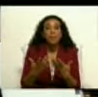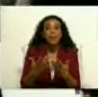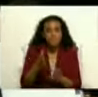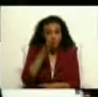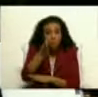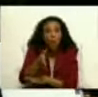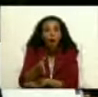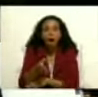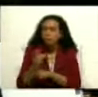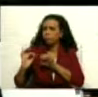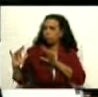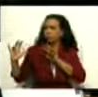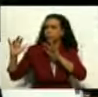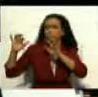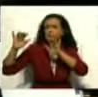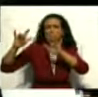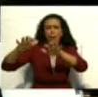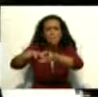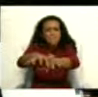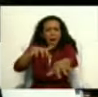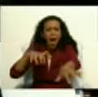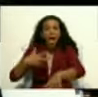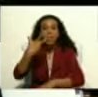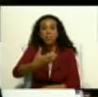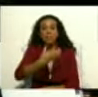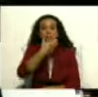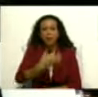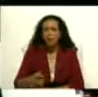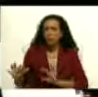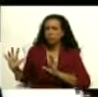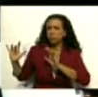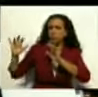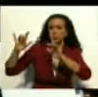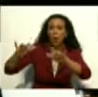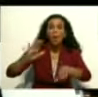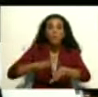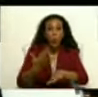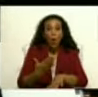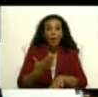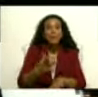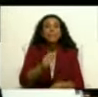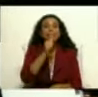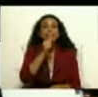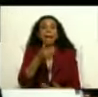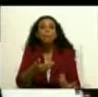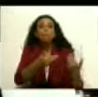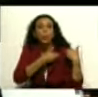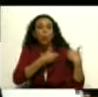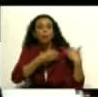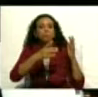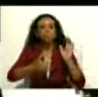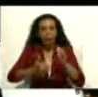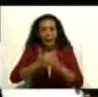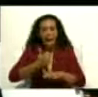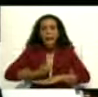ir desbordantemente el 3 de diciembre, es porque el titular de la soberanía,